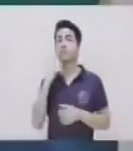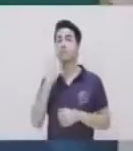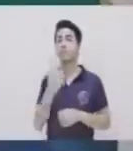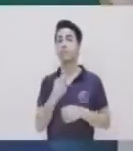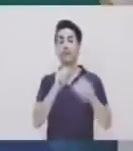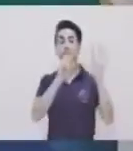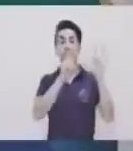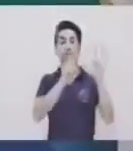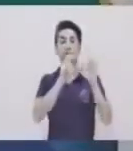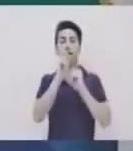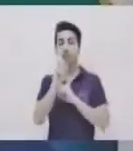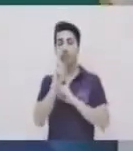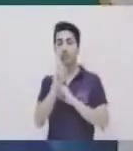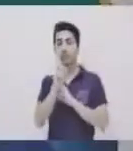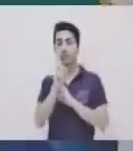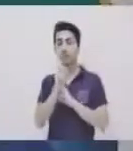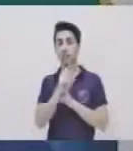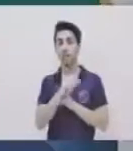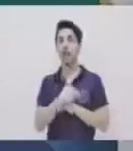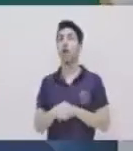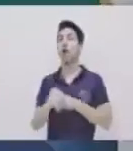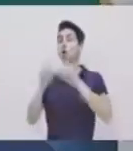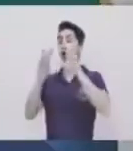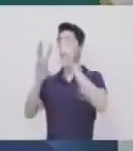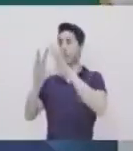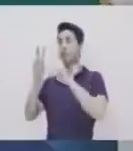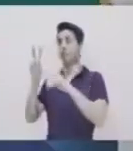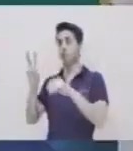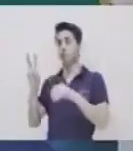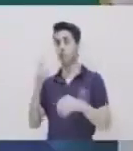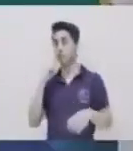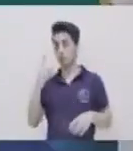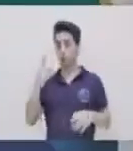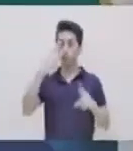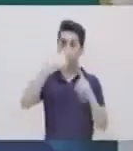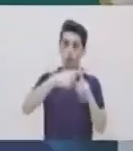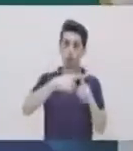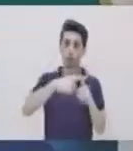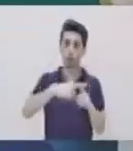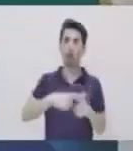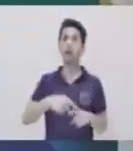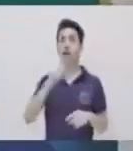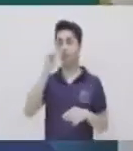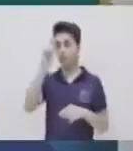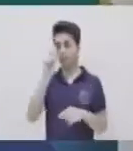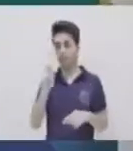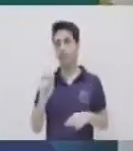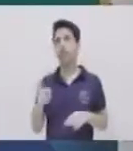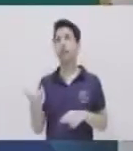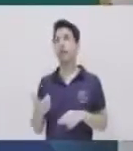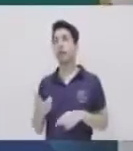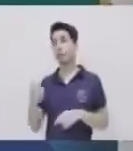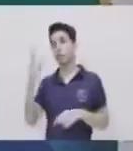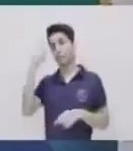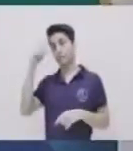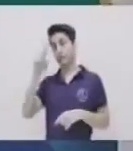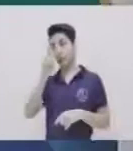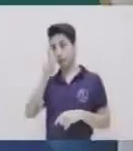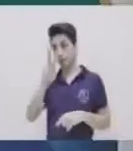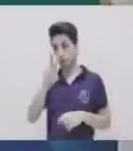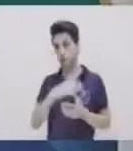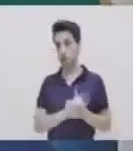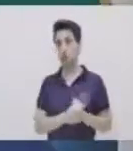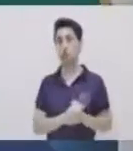a tomar 76 y 82, los vamos a sumar y los vamos a dividir entre